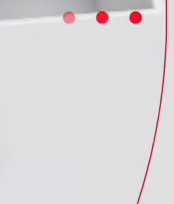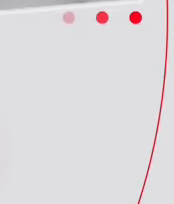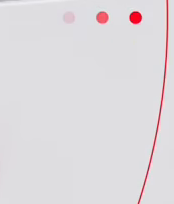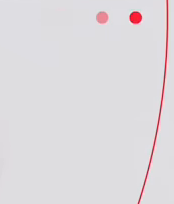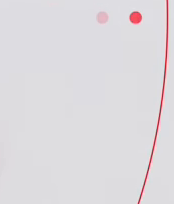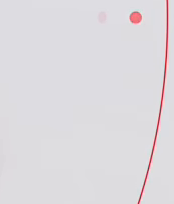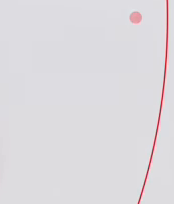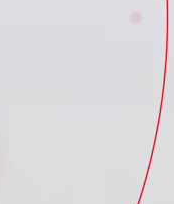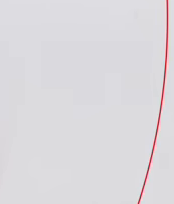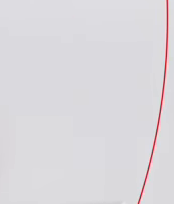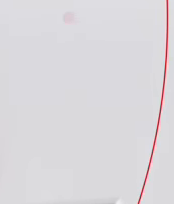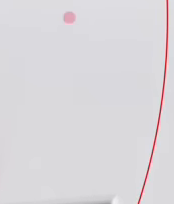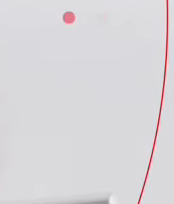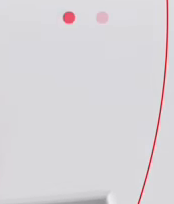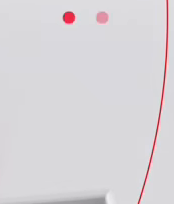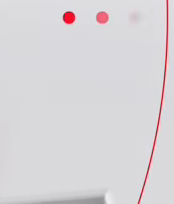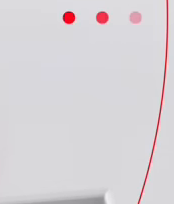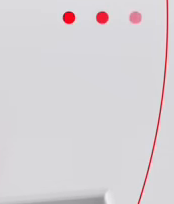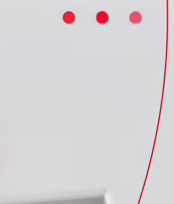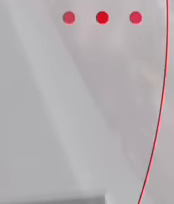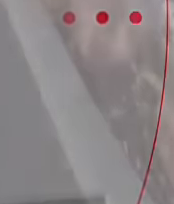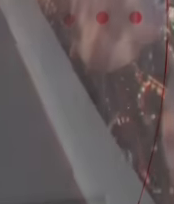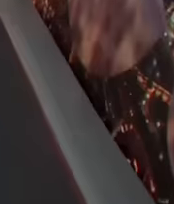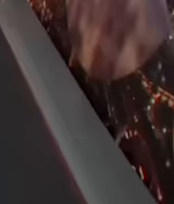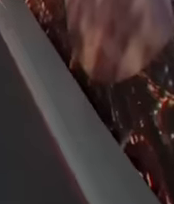24 Central.